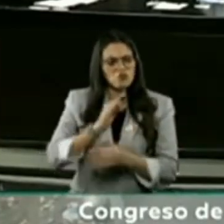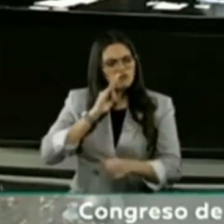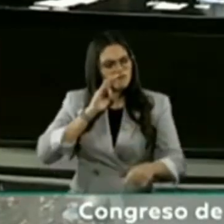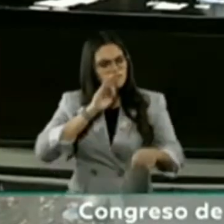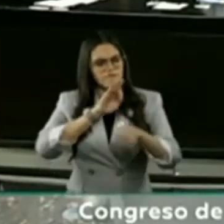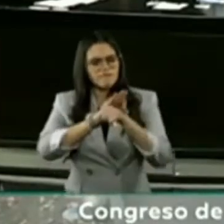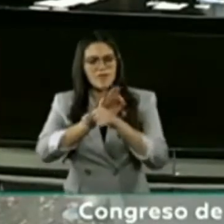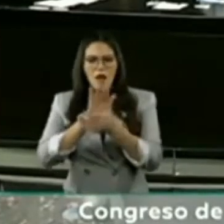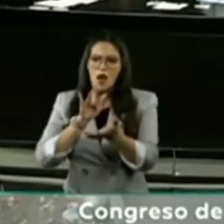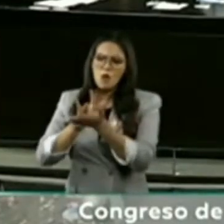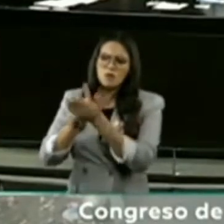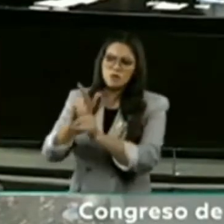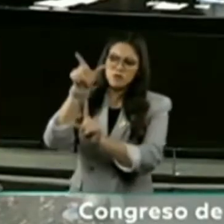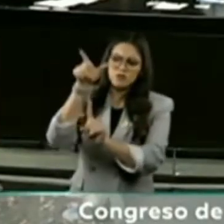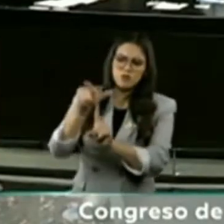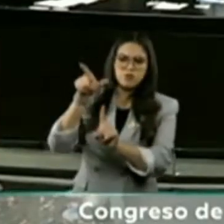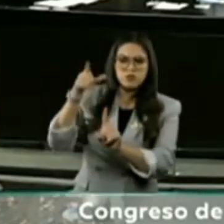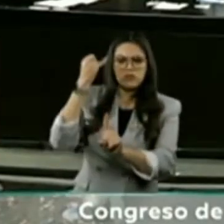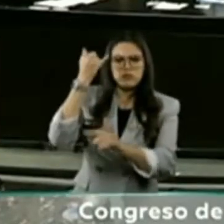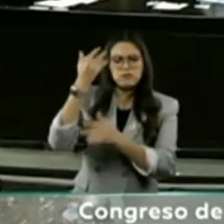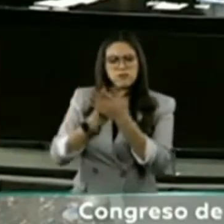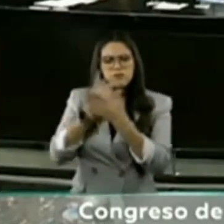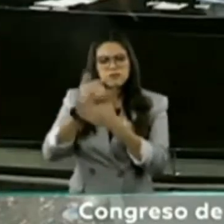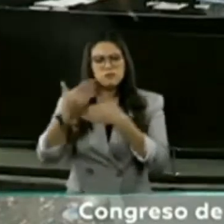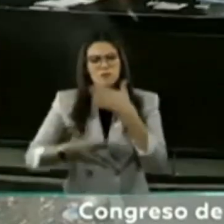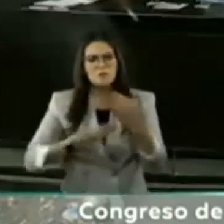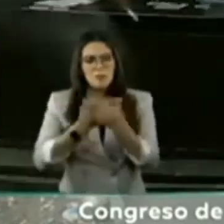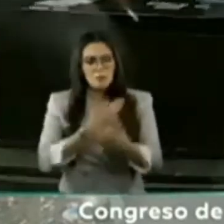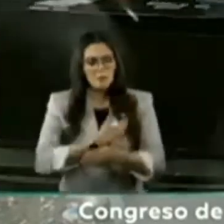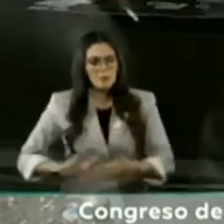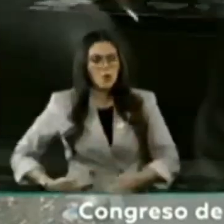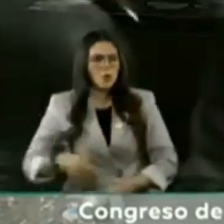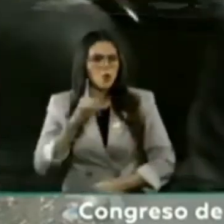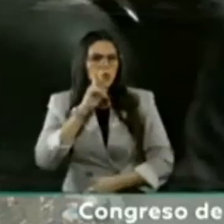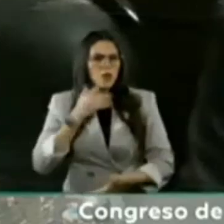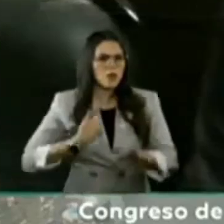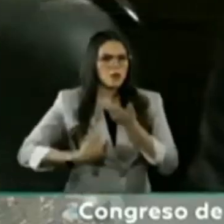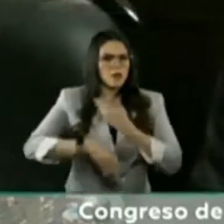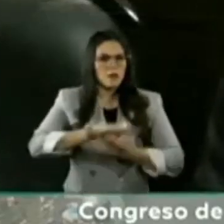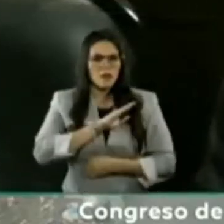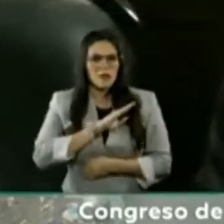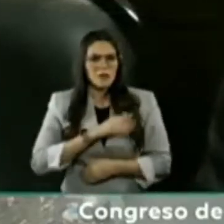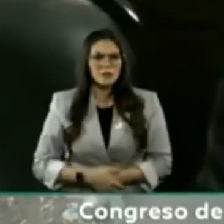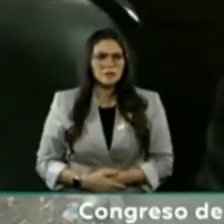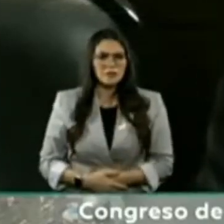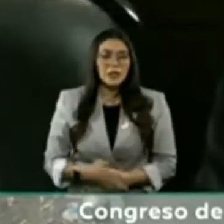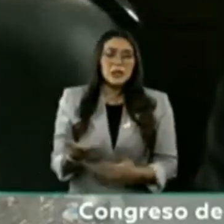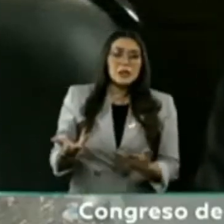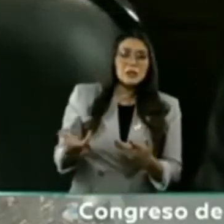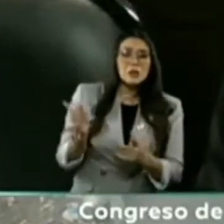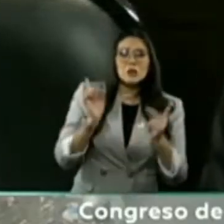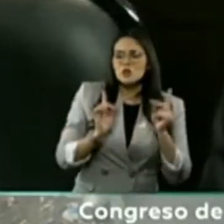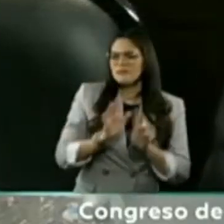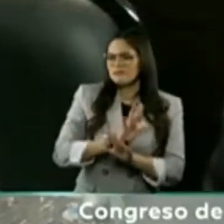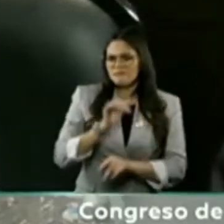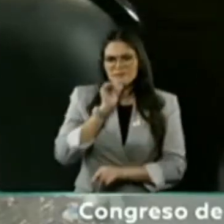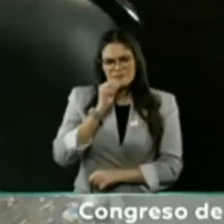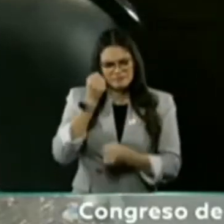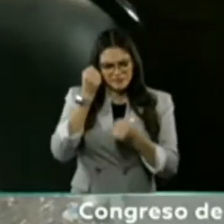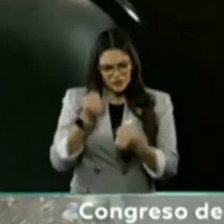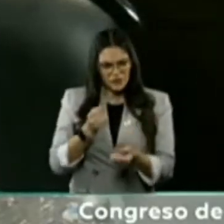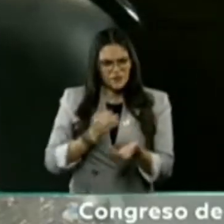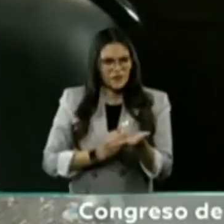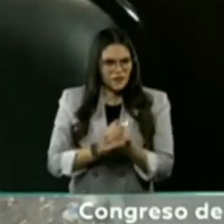de México, sin titubeos ni regateos. Entendemos que lo más